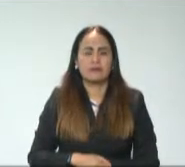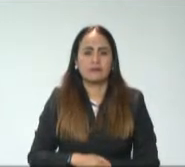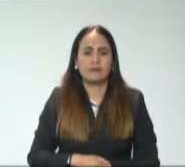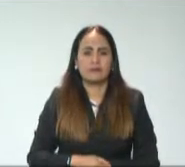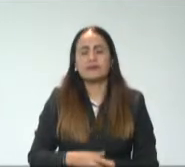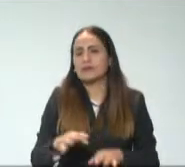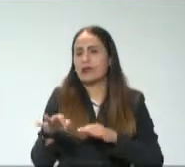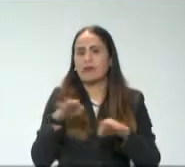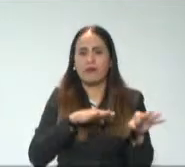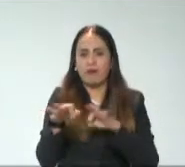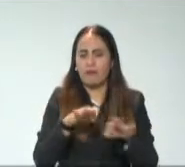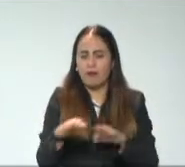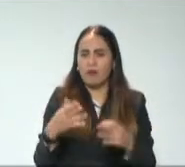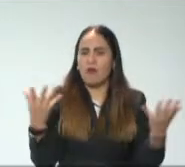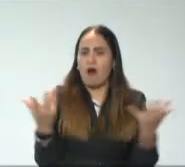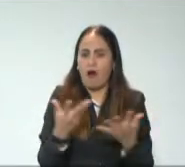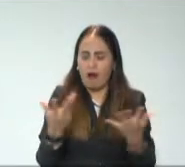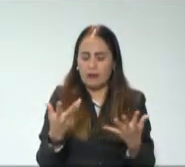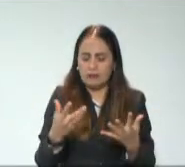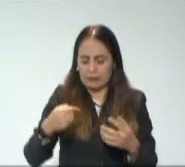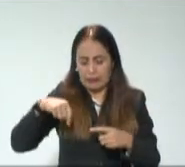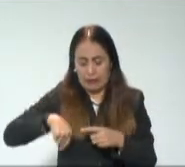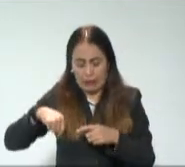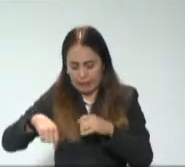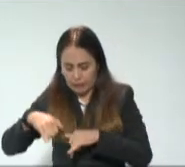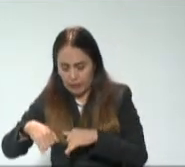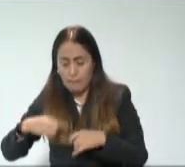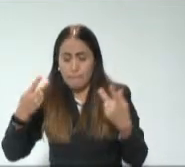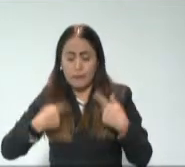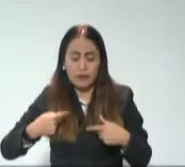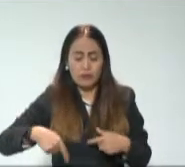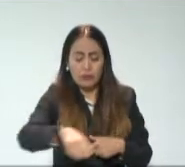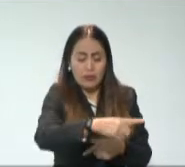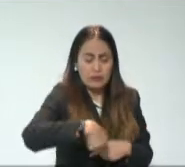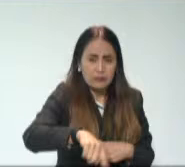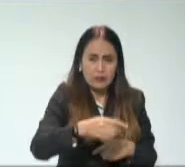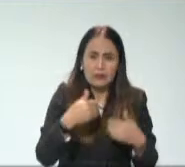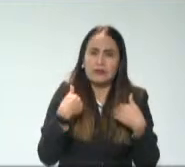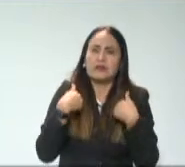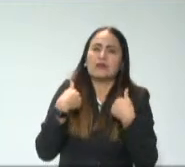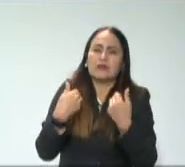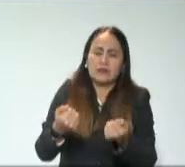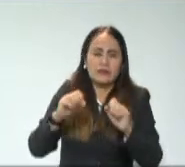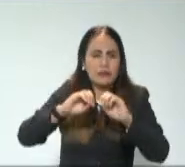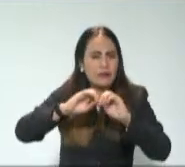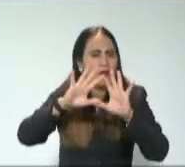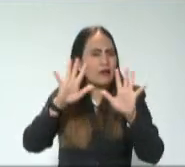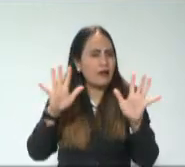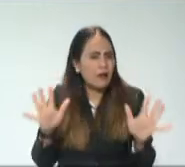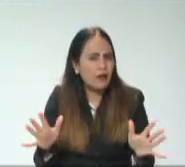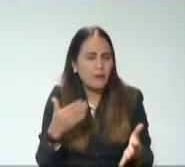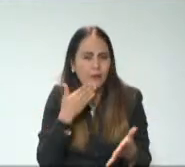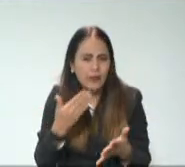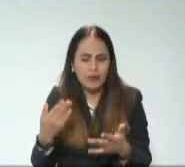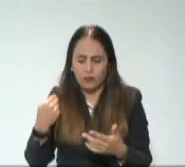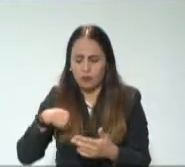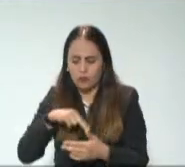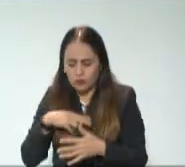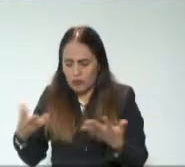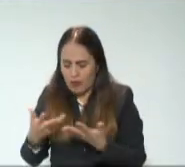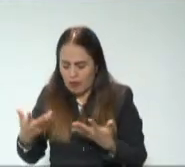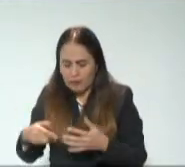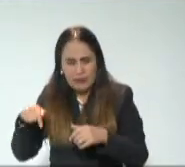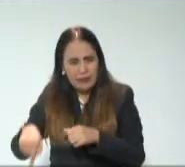labor que se haga se comprenda en el usuario final de lo que hacemos nosotros día con día como